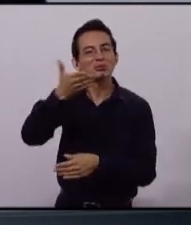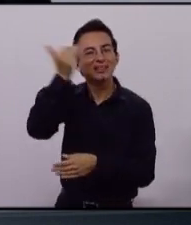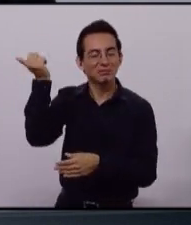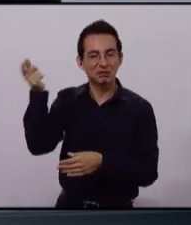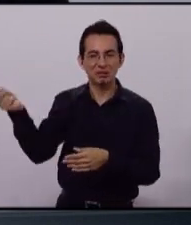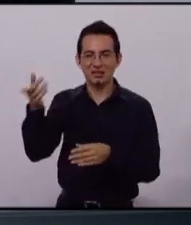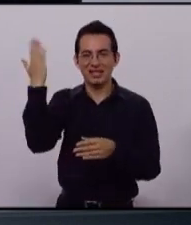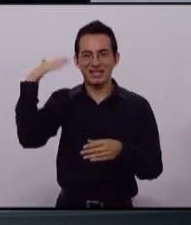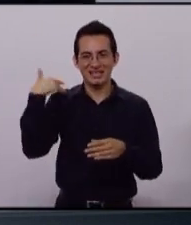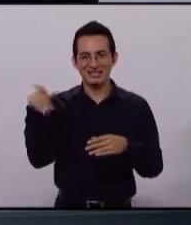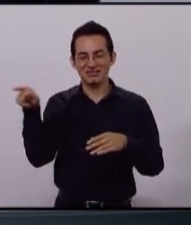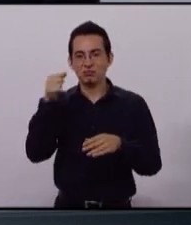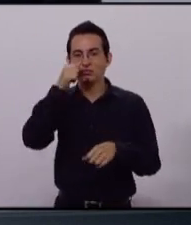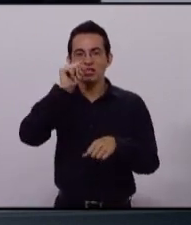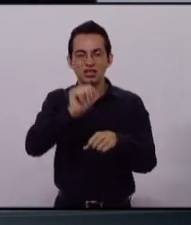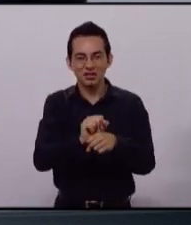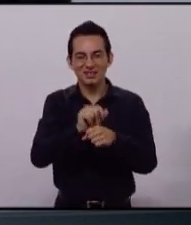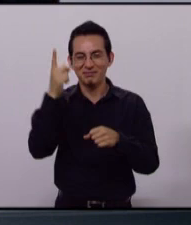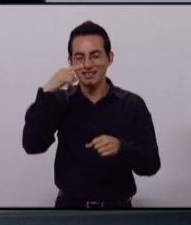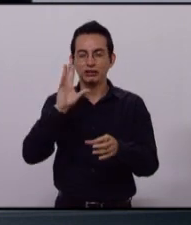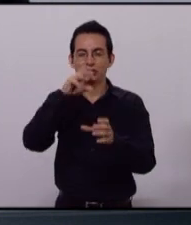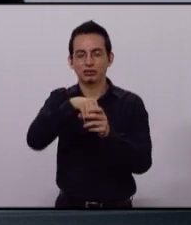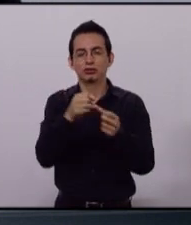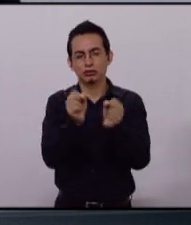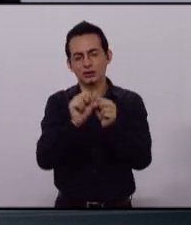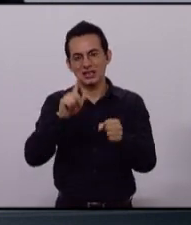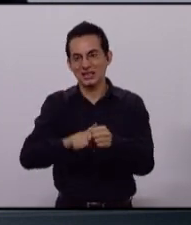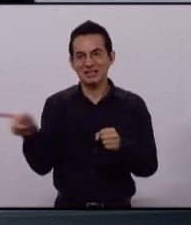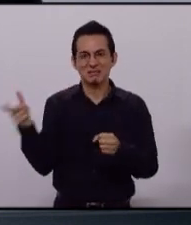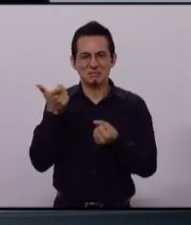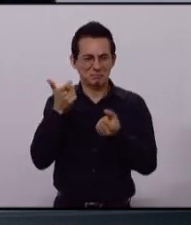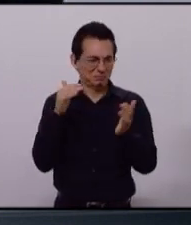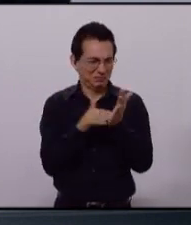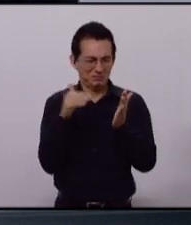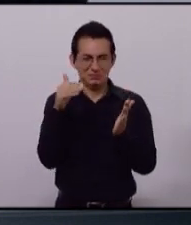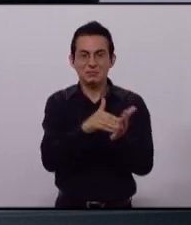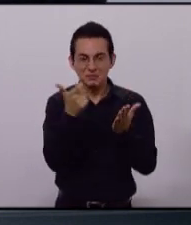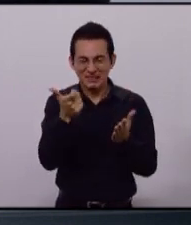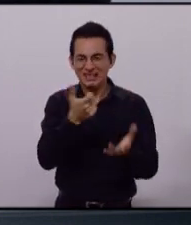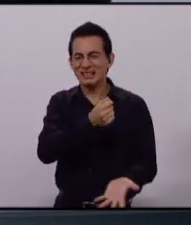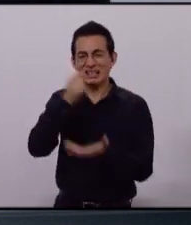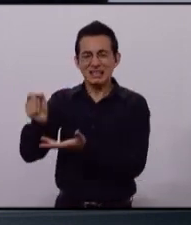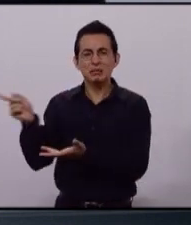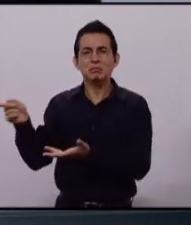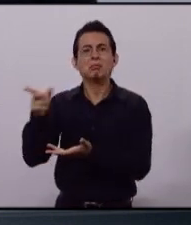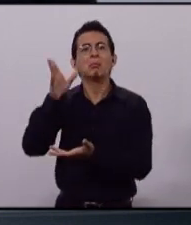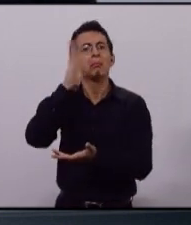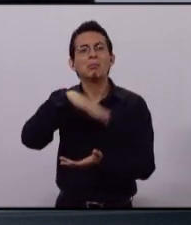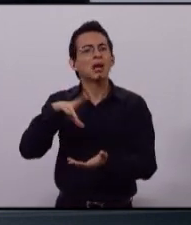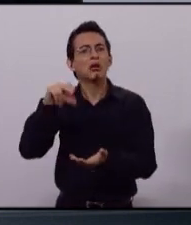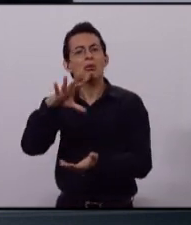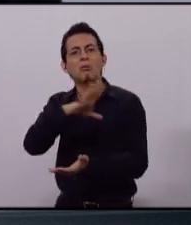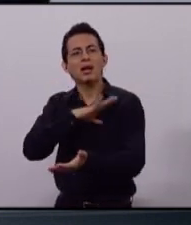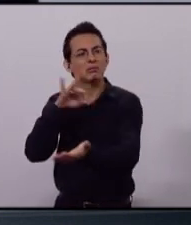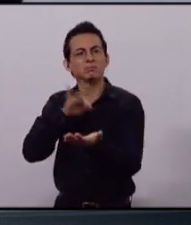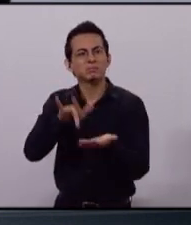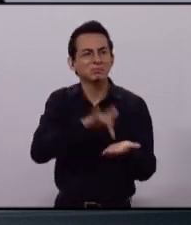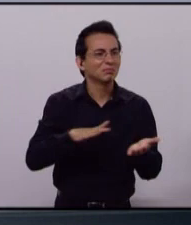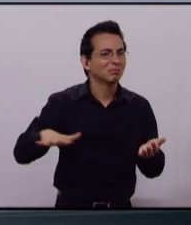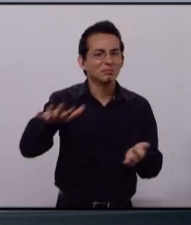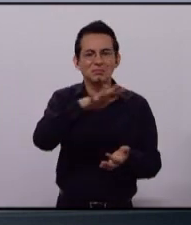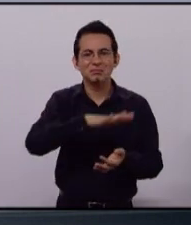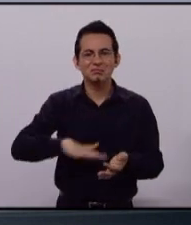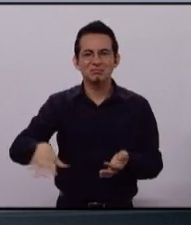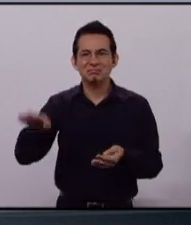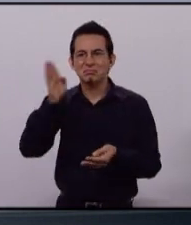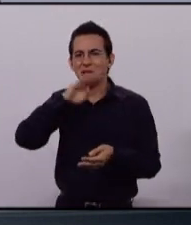secretario de Desarrollo e Integración Social, tuvo más de 8 mil millones de pesos de presupuesto y no se pudo sacar a nadie de la pobreza y de la